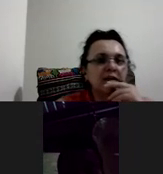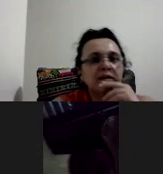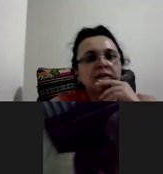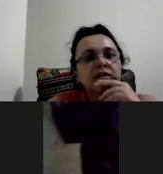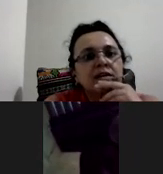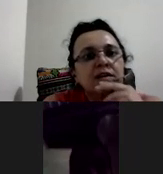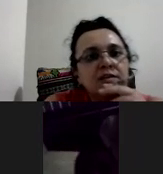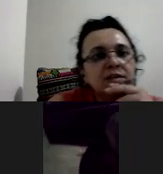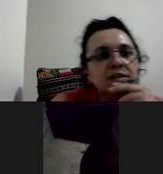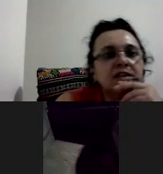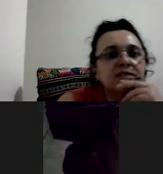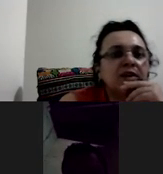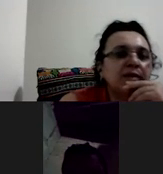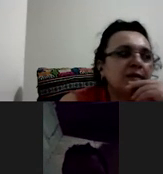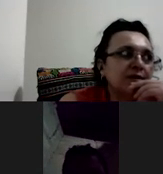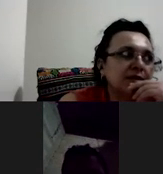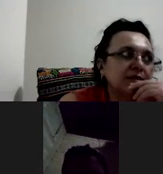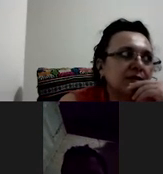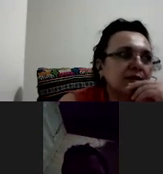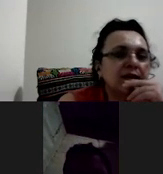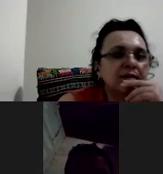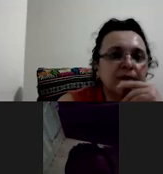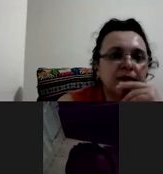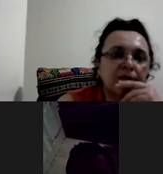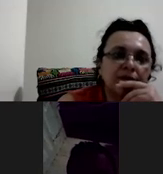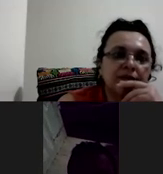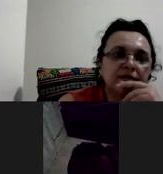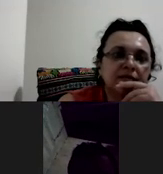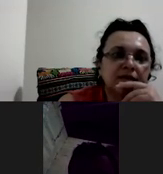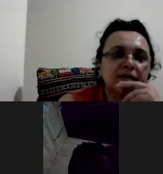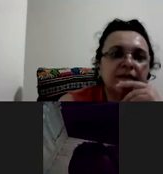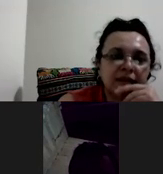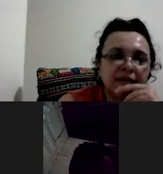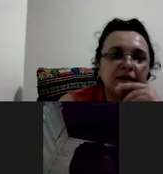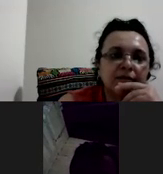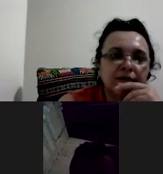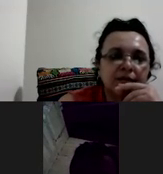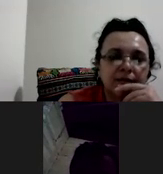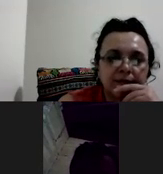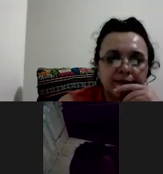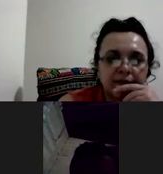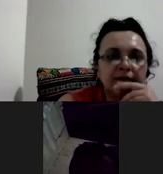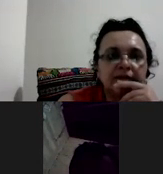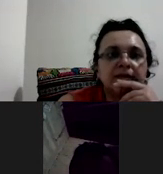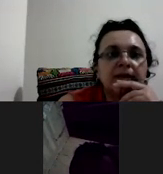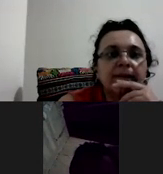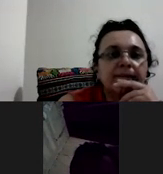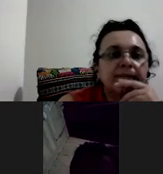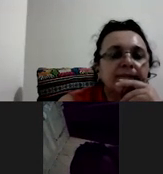very. Entonces, it's very boring, or it's pretty boring. O sea, es bastante Teacher, aburrido. I have a question.